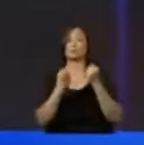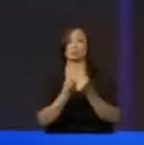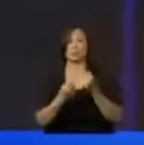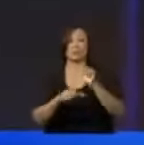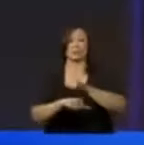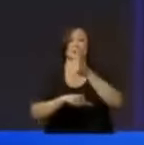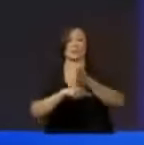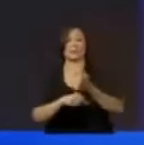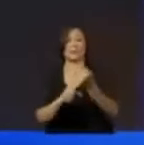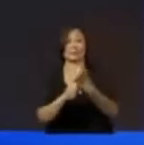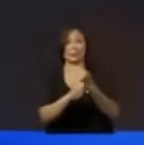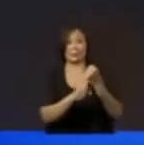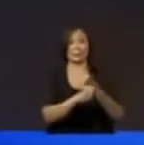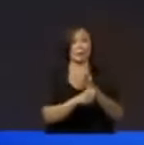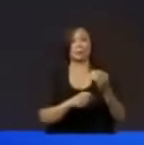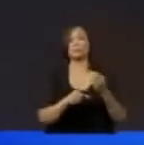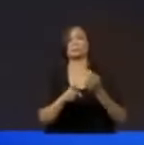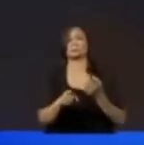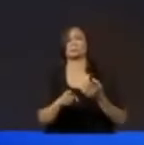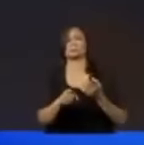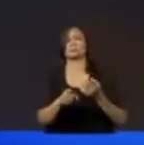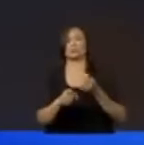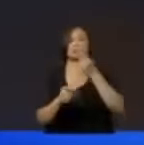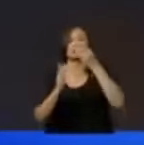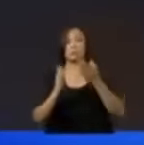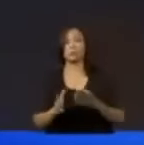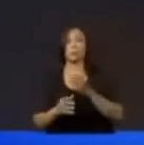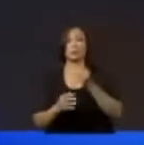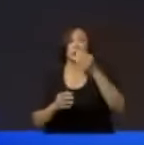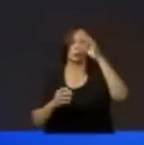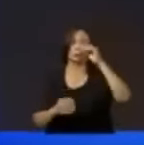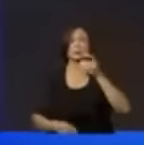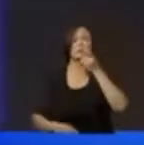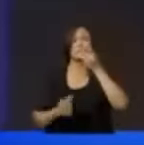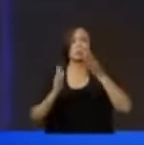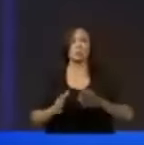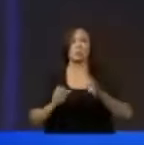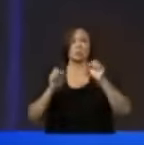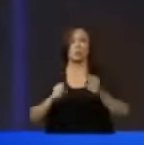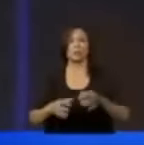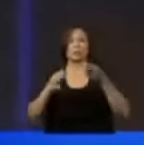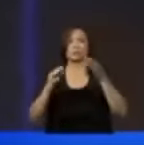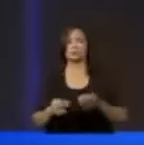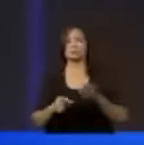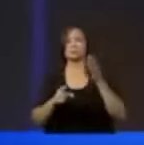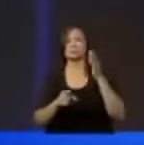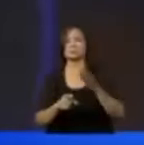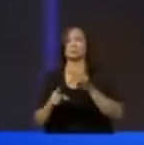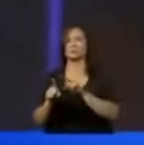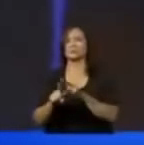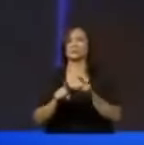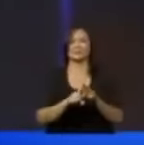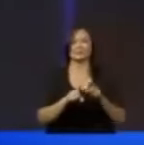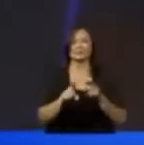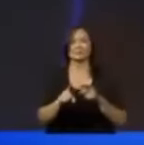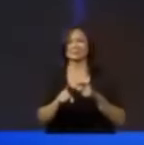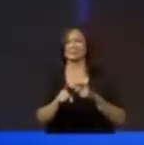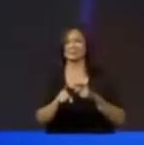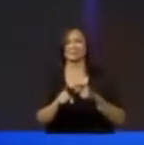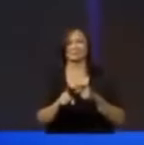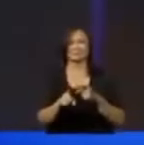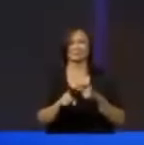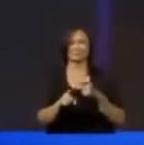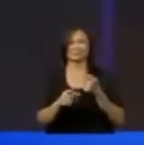la creación de empleos. Que el dominicano, la dominicana pueda decidir su futuro. Que pueda tener